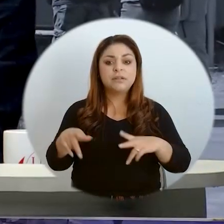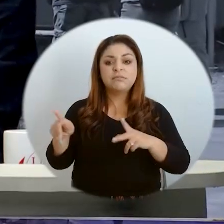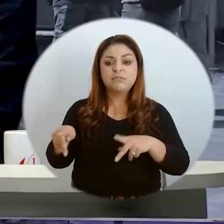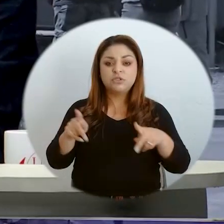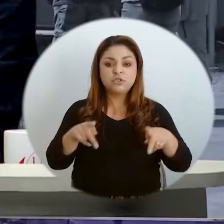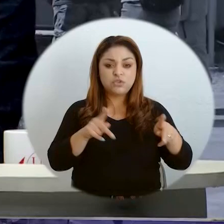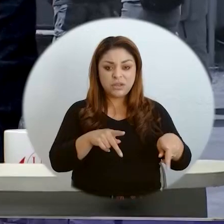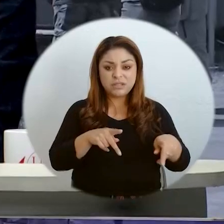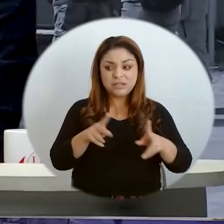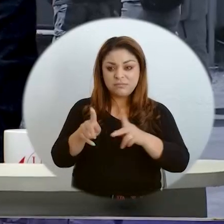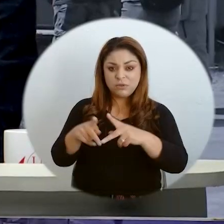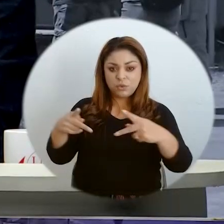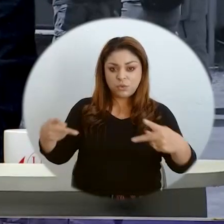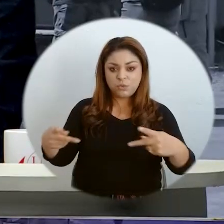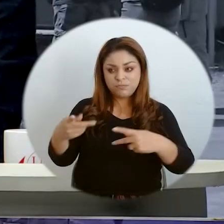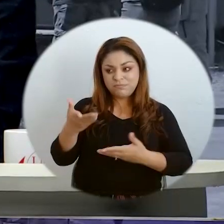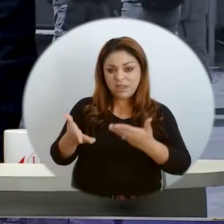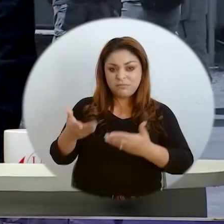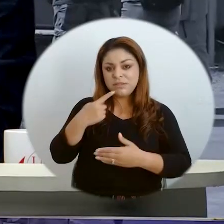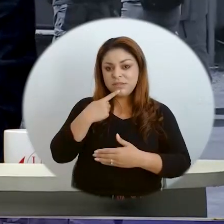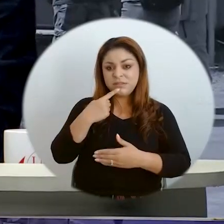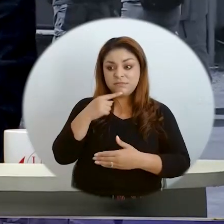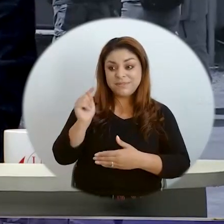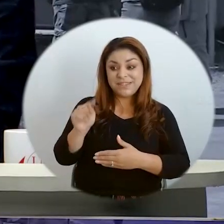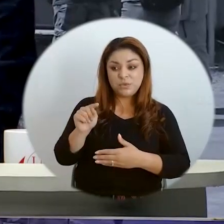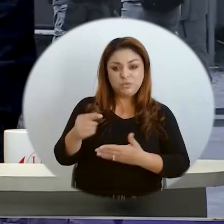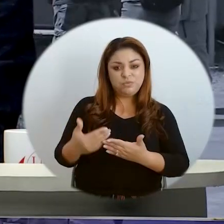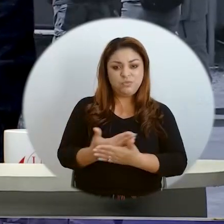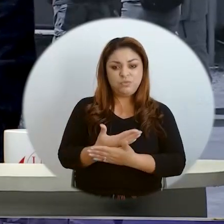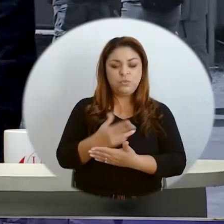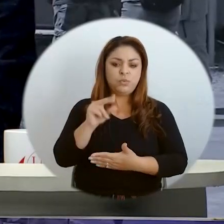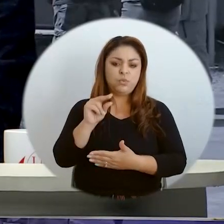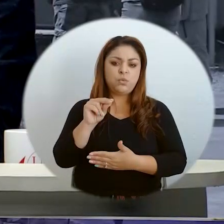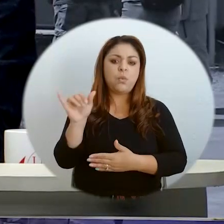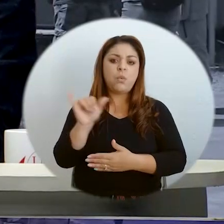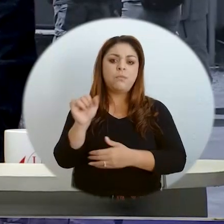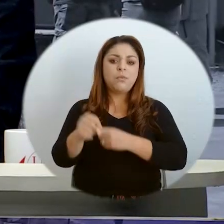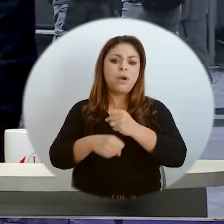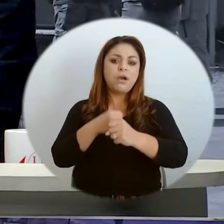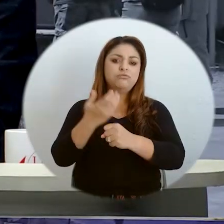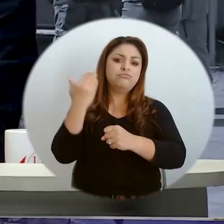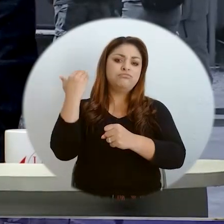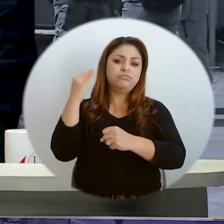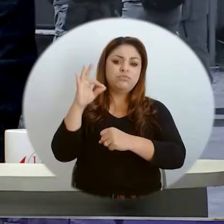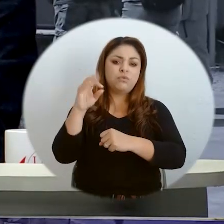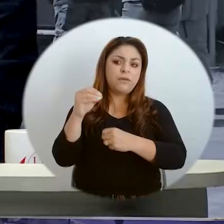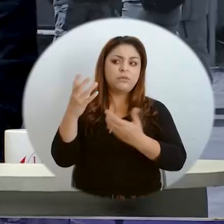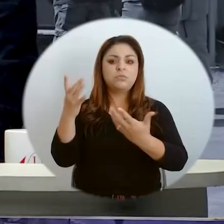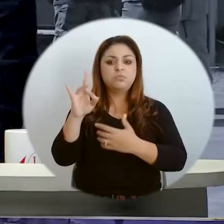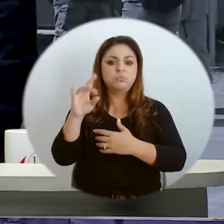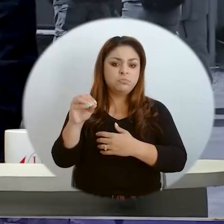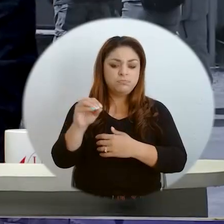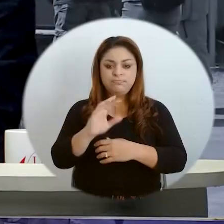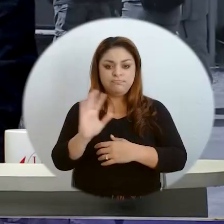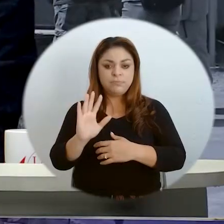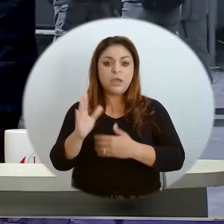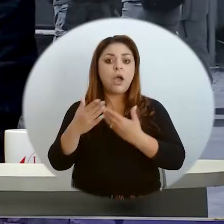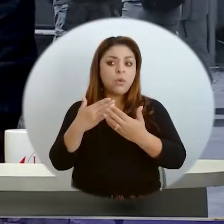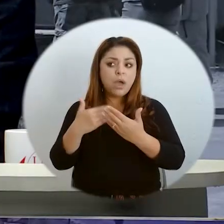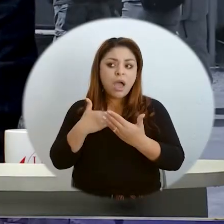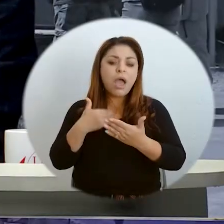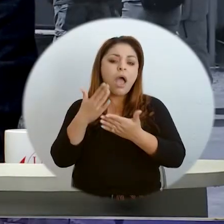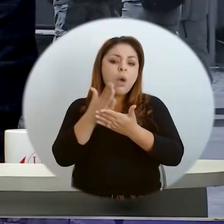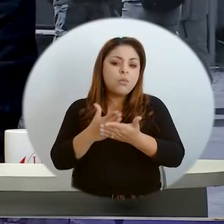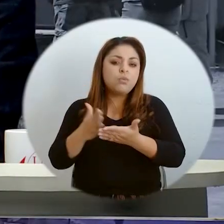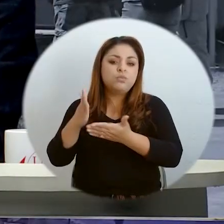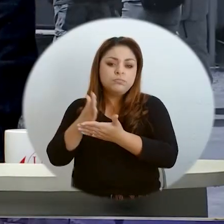periódicos, siguen las noticias, dirán, bueno, hay algo nuevo, estos no son los 90s, no son los 80s. Por más que haya puntos de